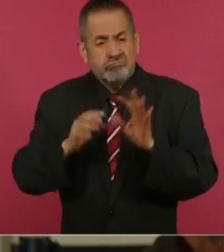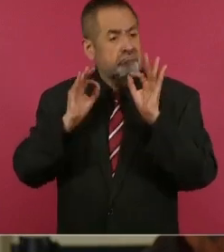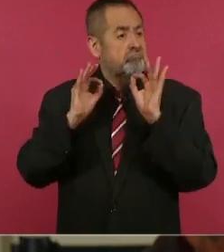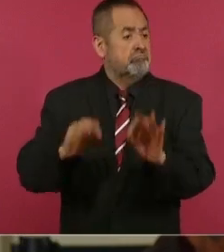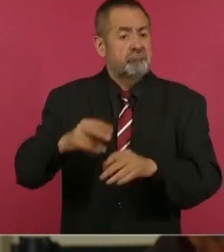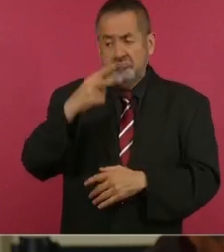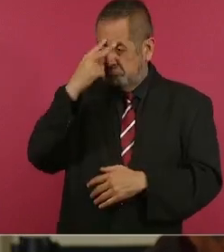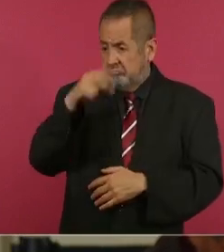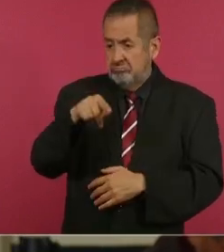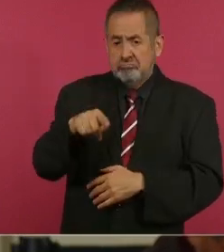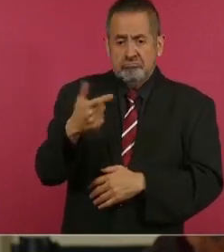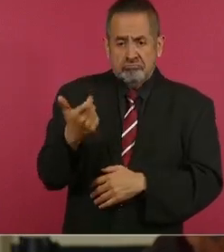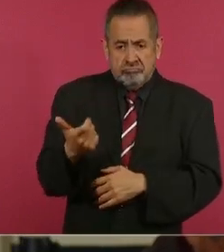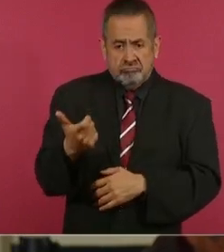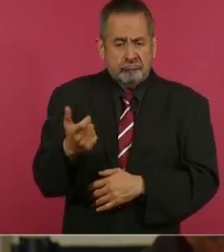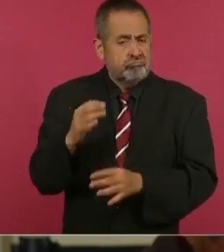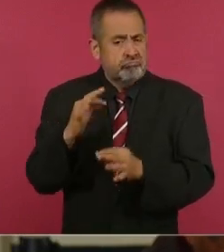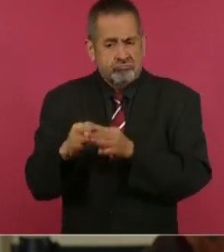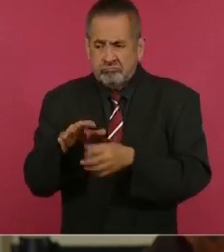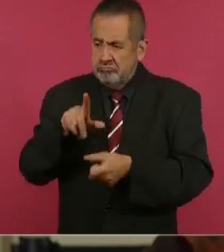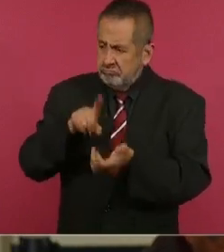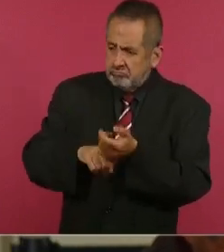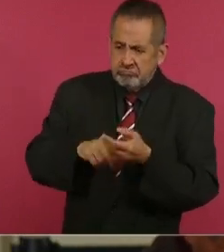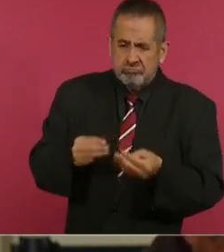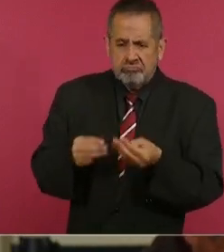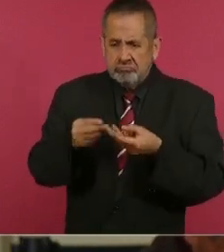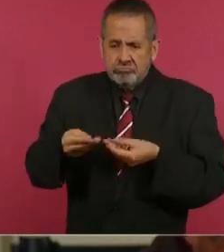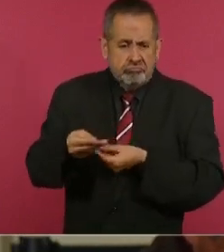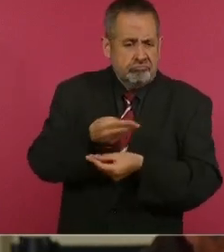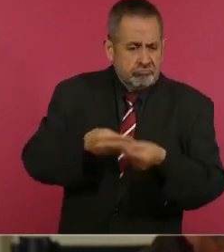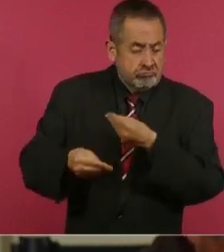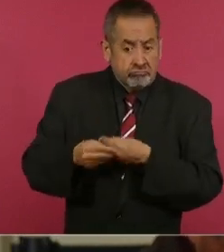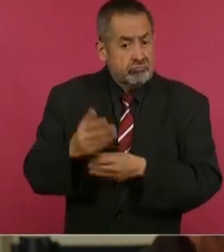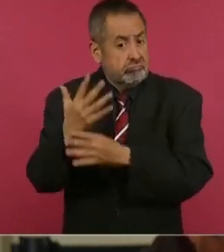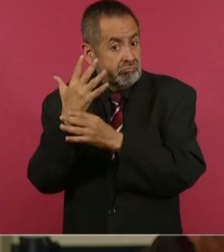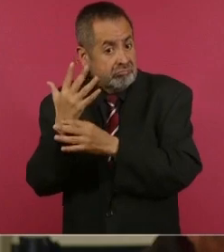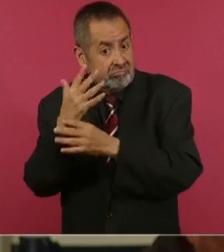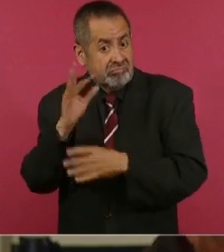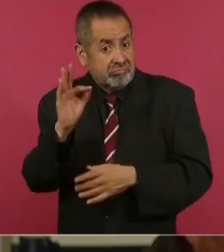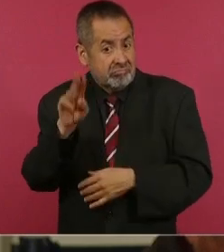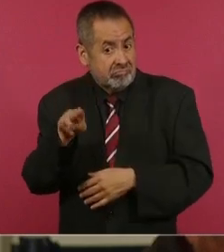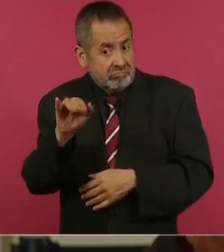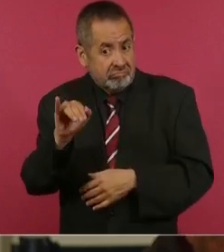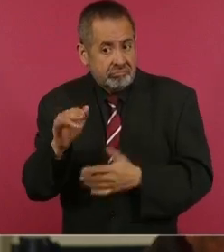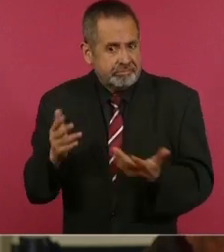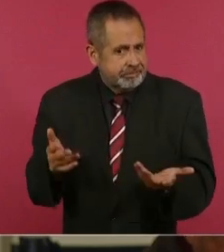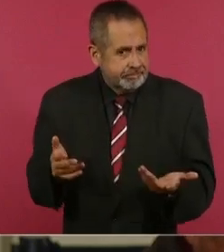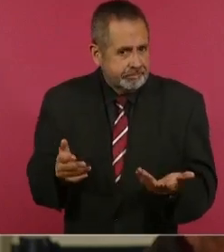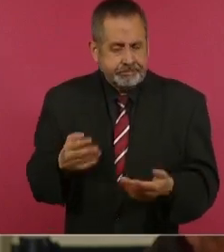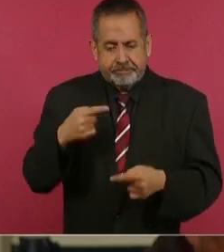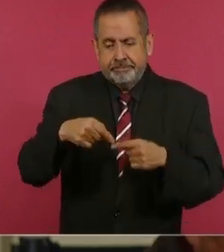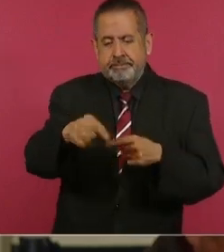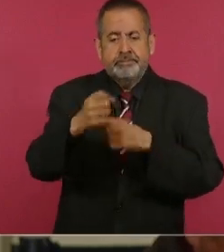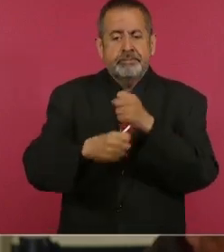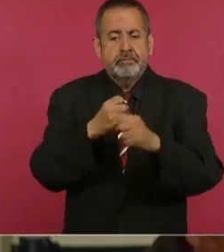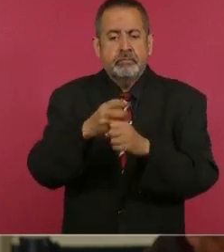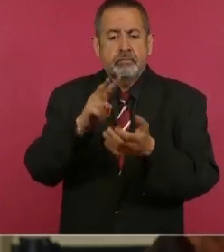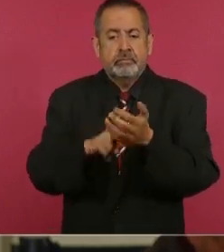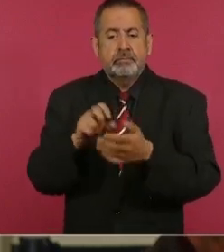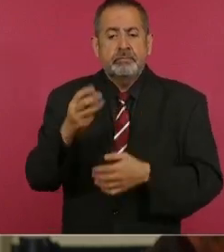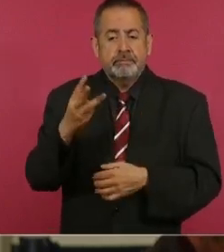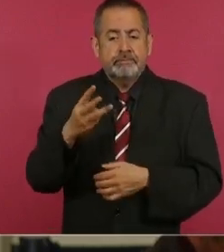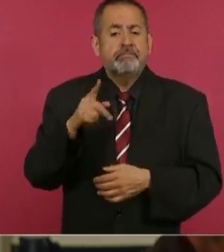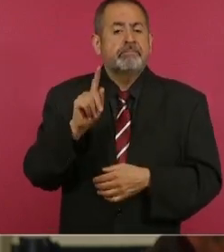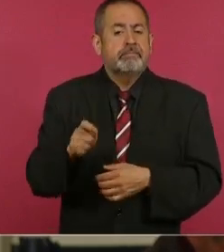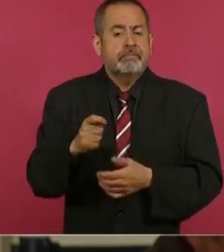del fortalecimiento de lo que es nuestro mercado interno. Eso es muy relevante porque, mire, este año, cuando cerremos el 2023, México va